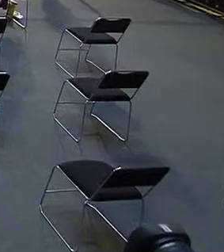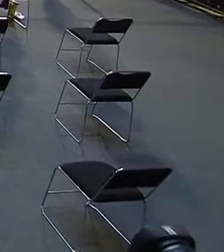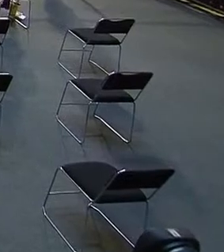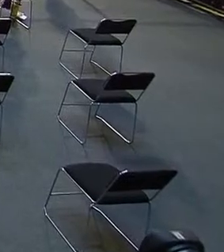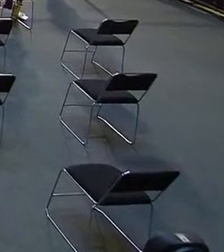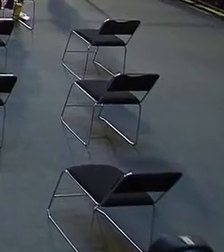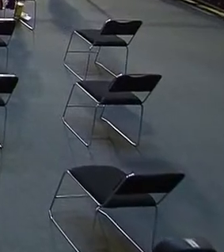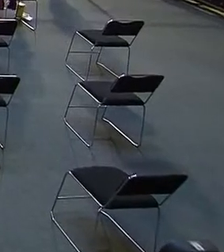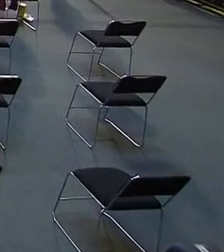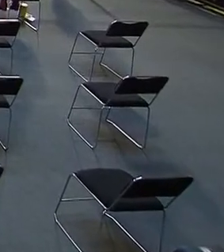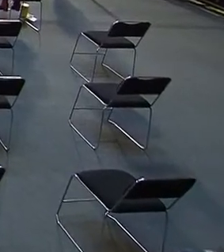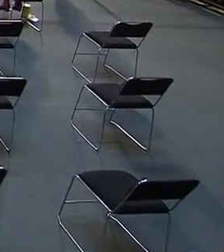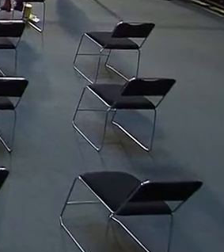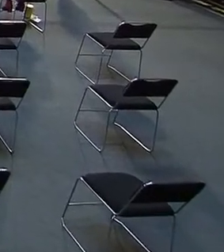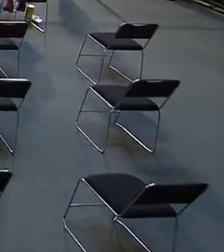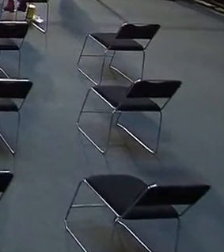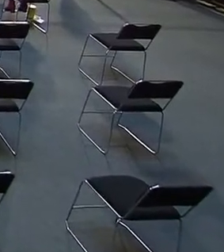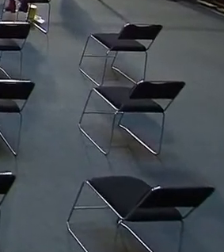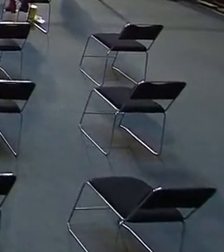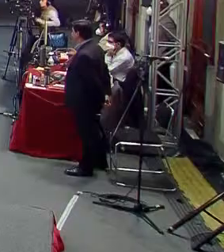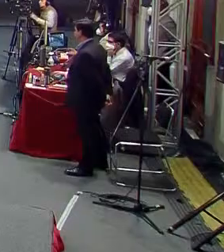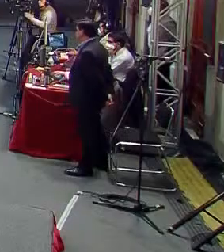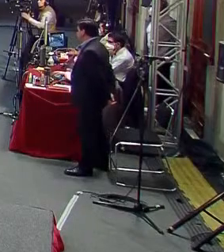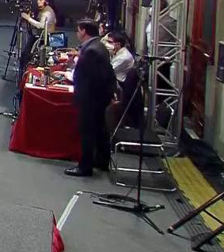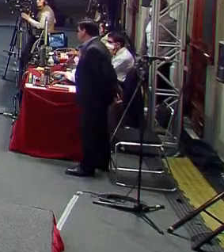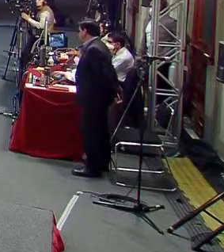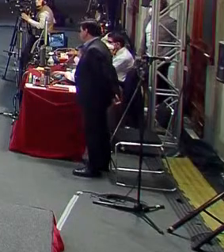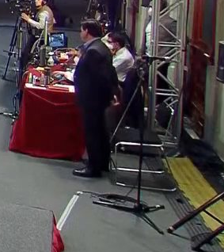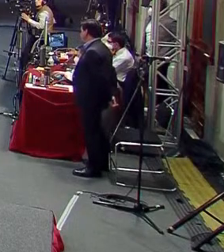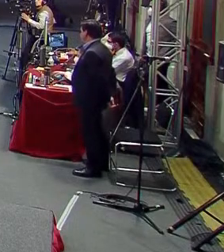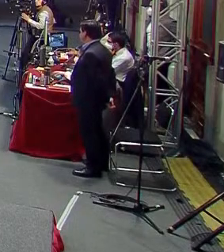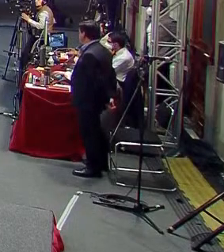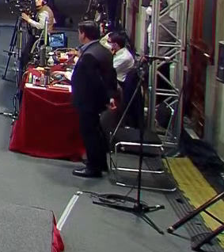Muy bien, ahora sí. Vamos, Sara.